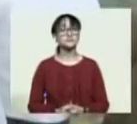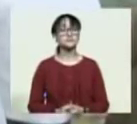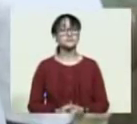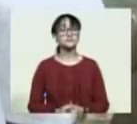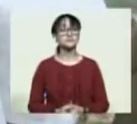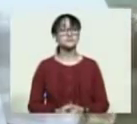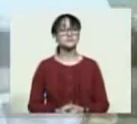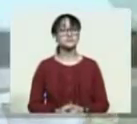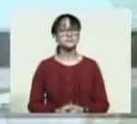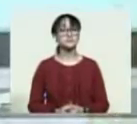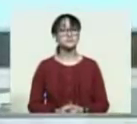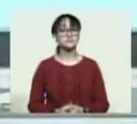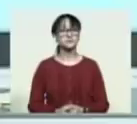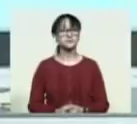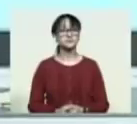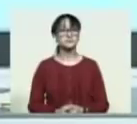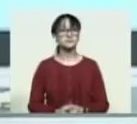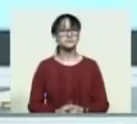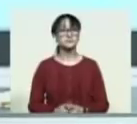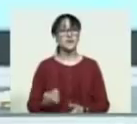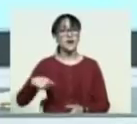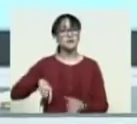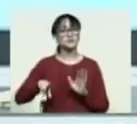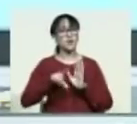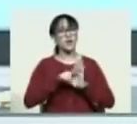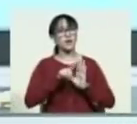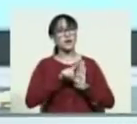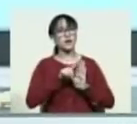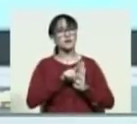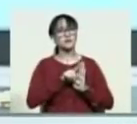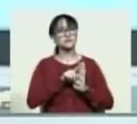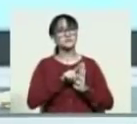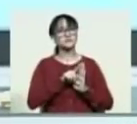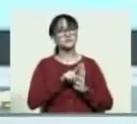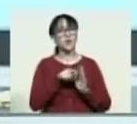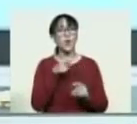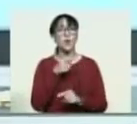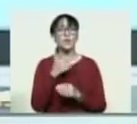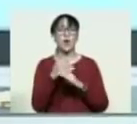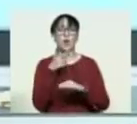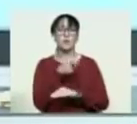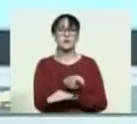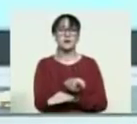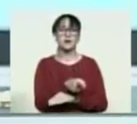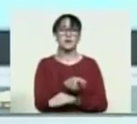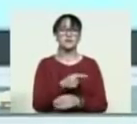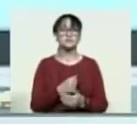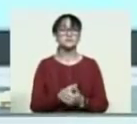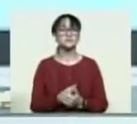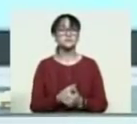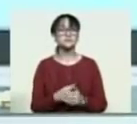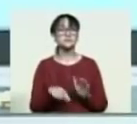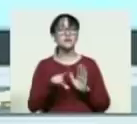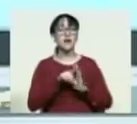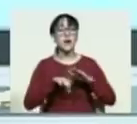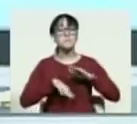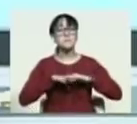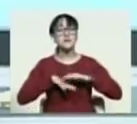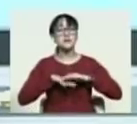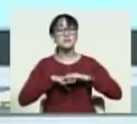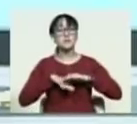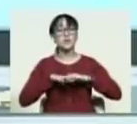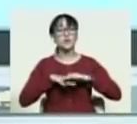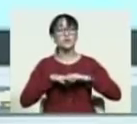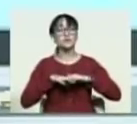llamado, lo llaman ingreso legal, que es obligado, ingreso legal mínimo del